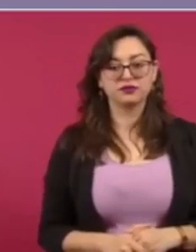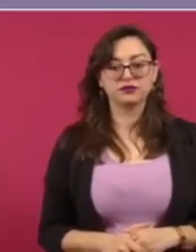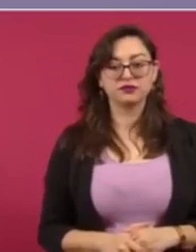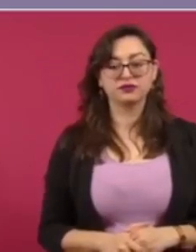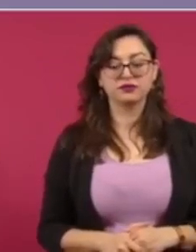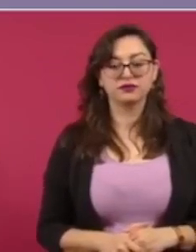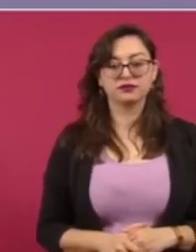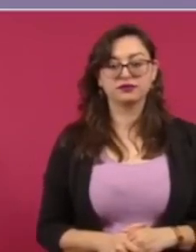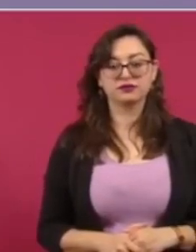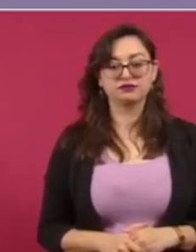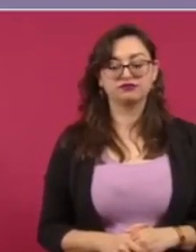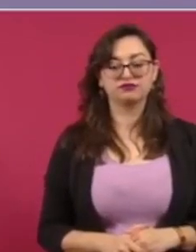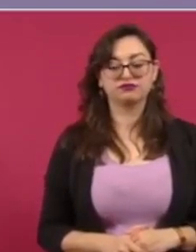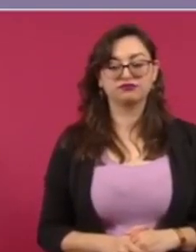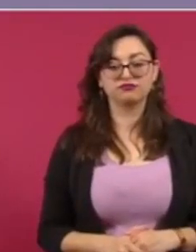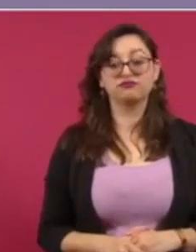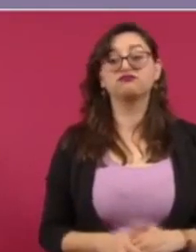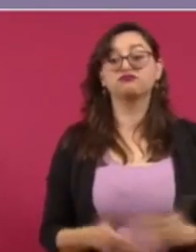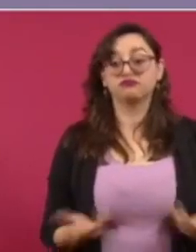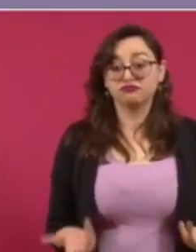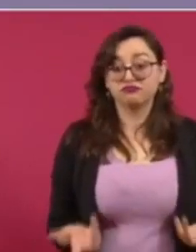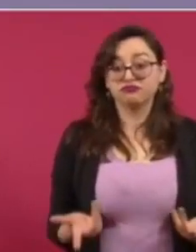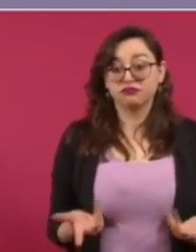ya alcanzamos